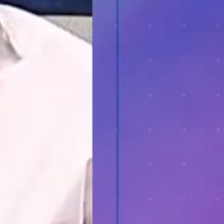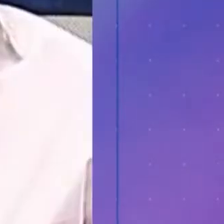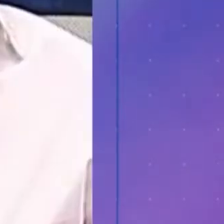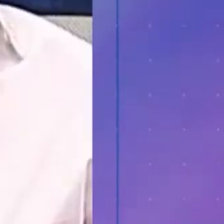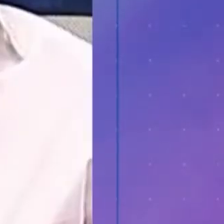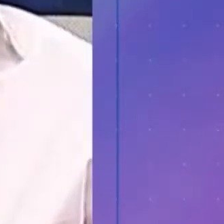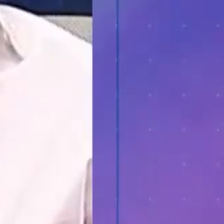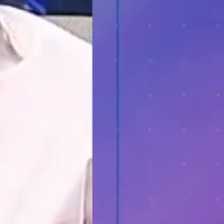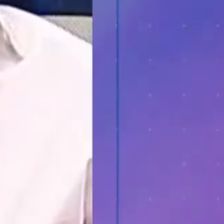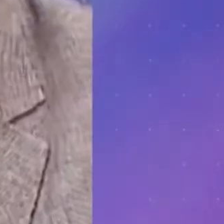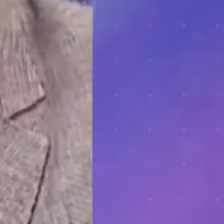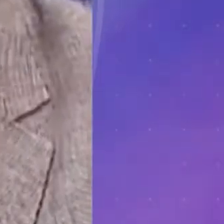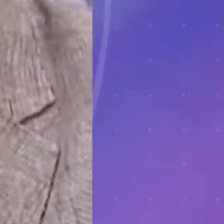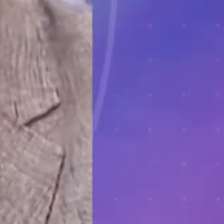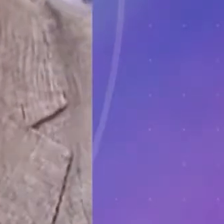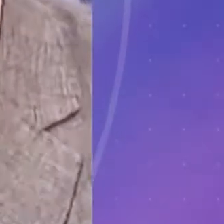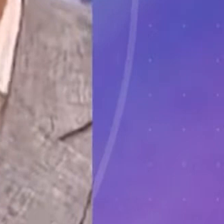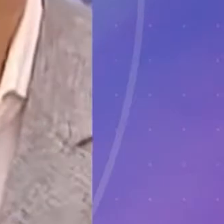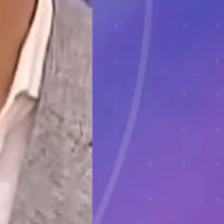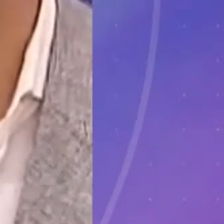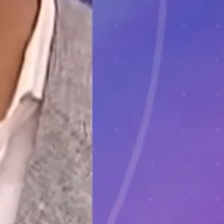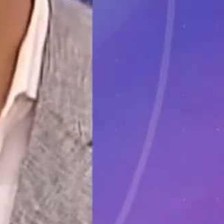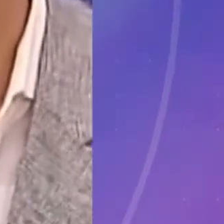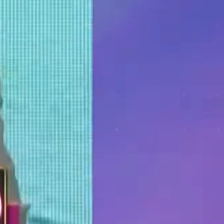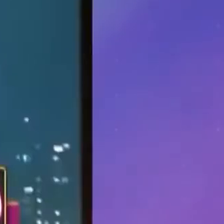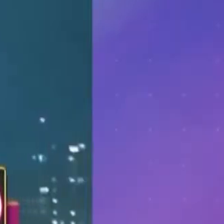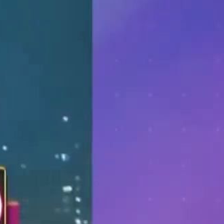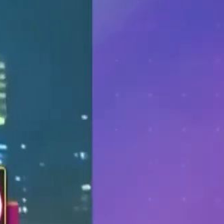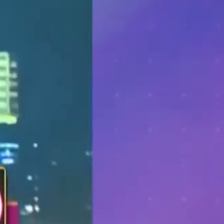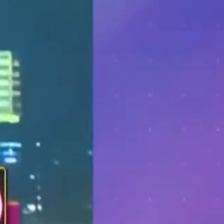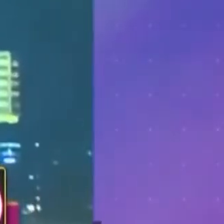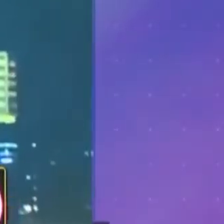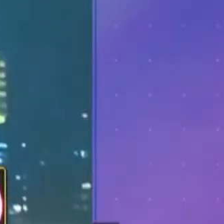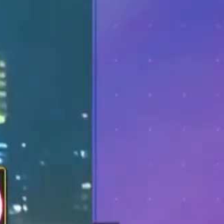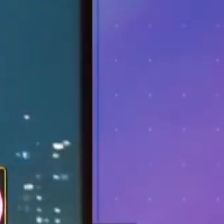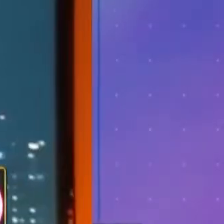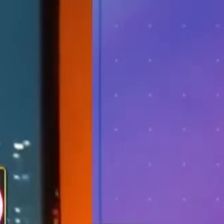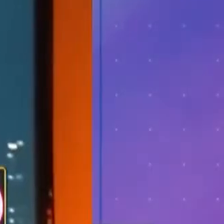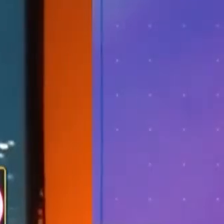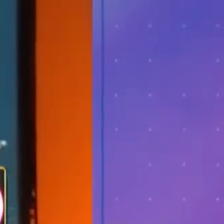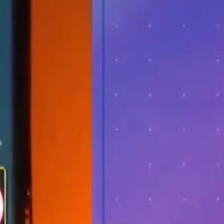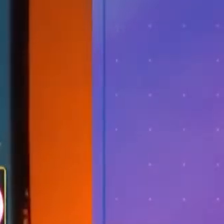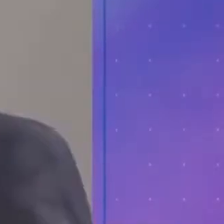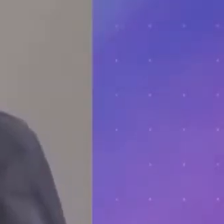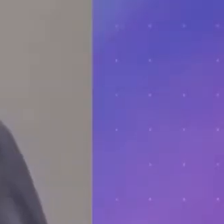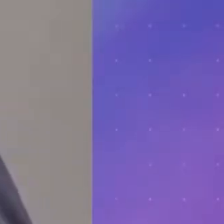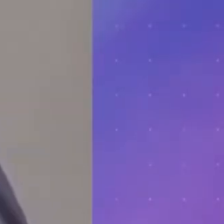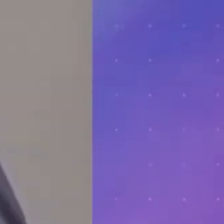Por debajo de 22. Sí, es un dólar que siempre está bajo. Viene una situación de mayor calma. No vamos a decir el valor ni el